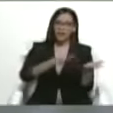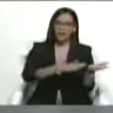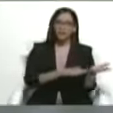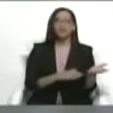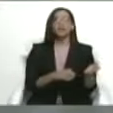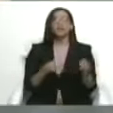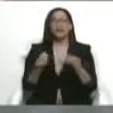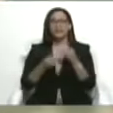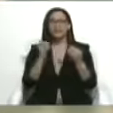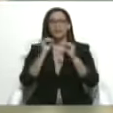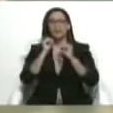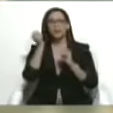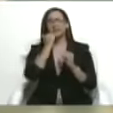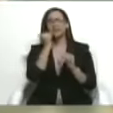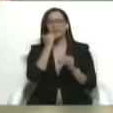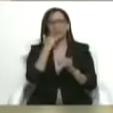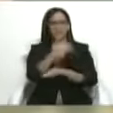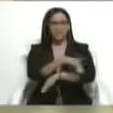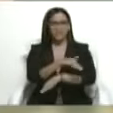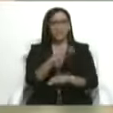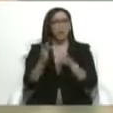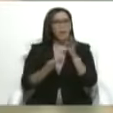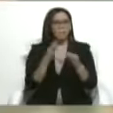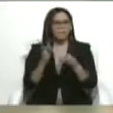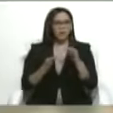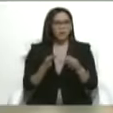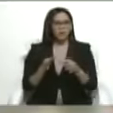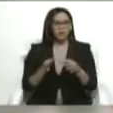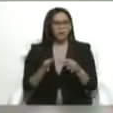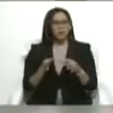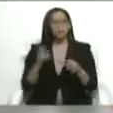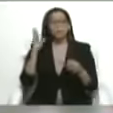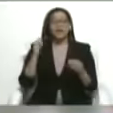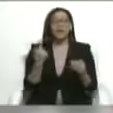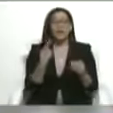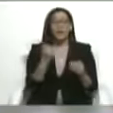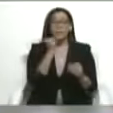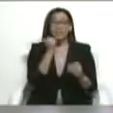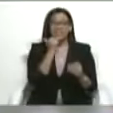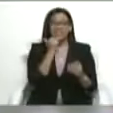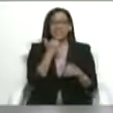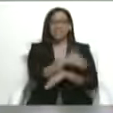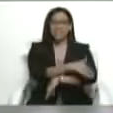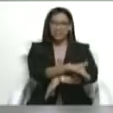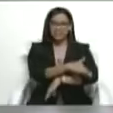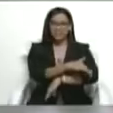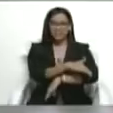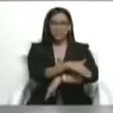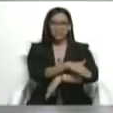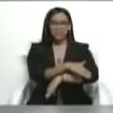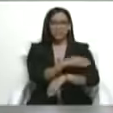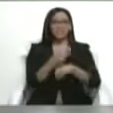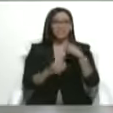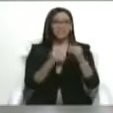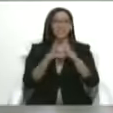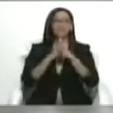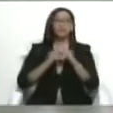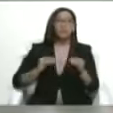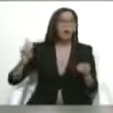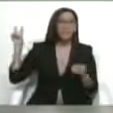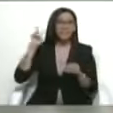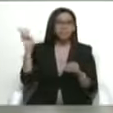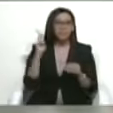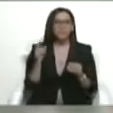manifestaciones callejeras, como lo dijo Emil Brand, él lo explicó claramente, para unas manifestaciones de calle que iban a hacer en toda Venezuela